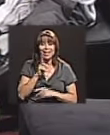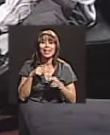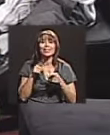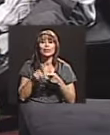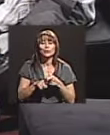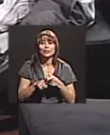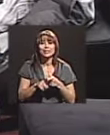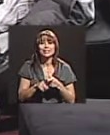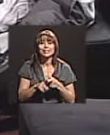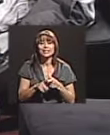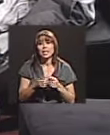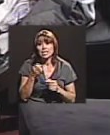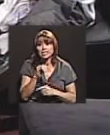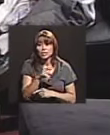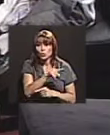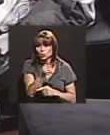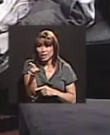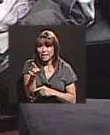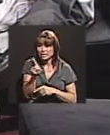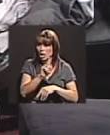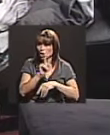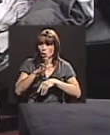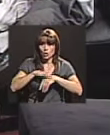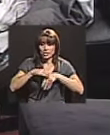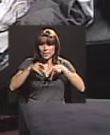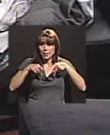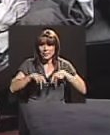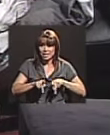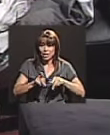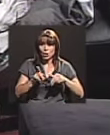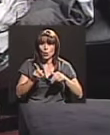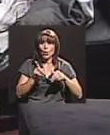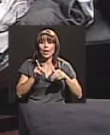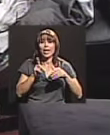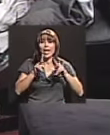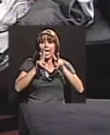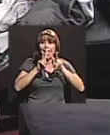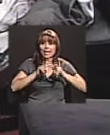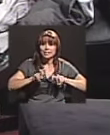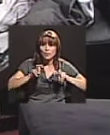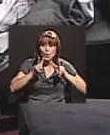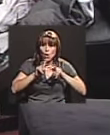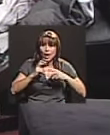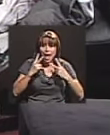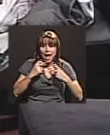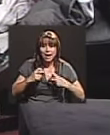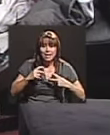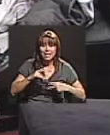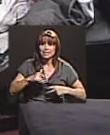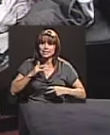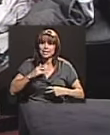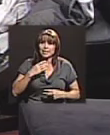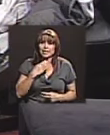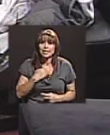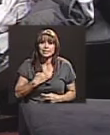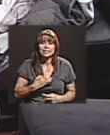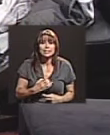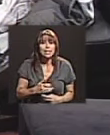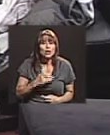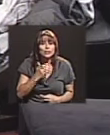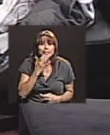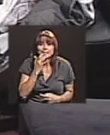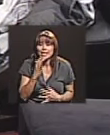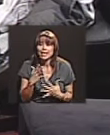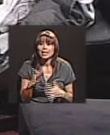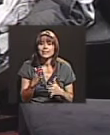decirles que si ustedes no se han permitido explorar sentir de excitarse disfrutar